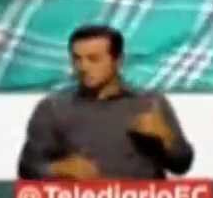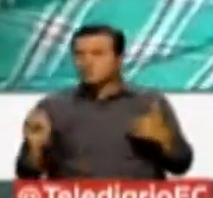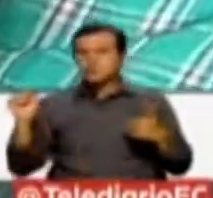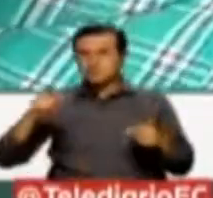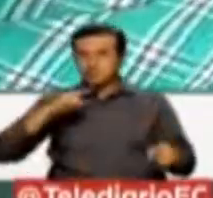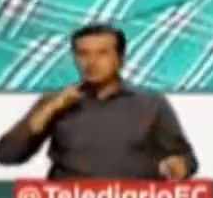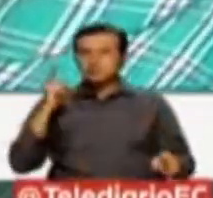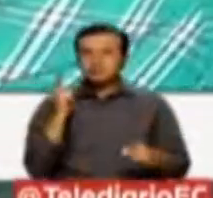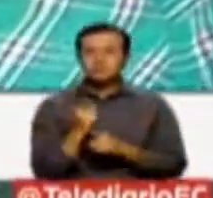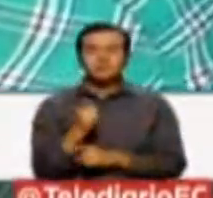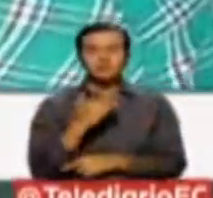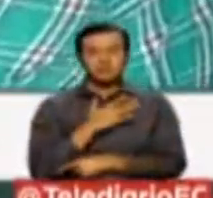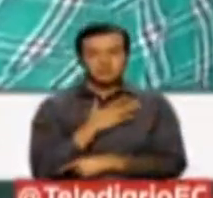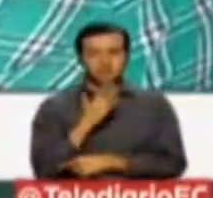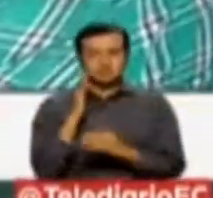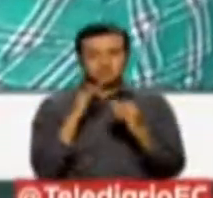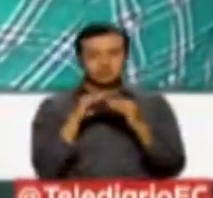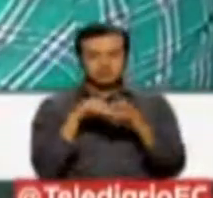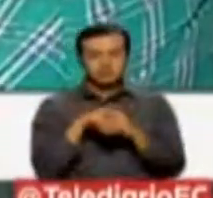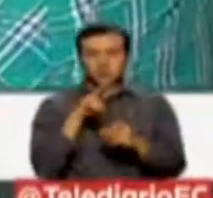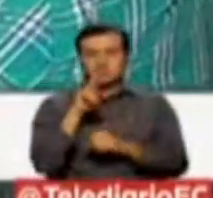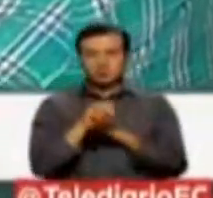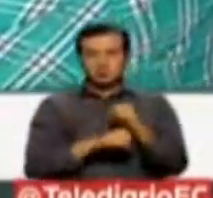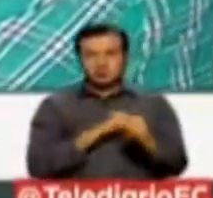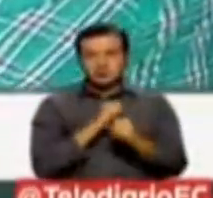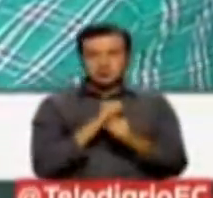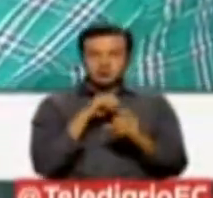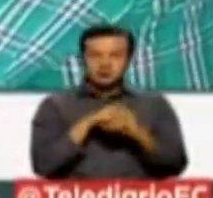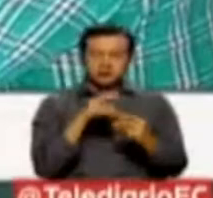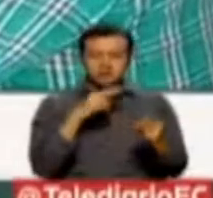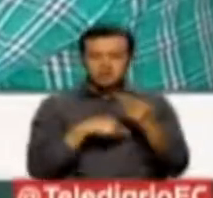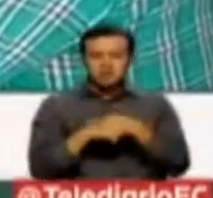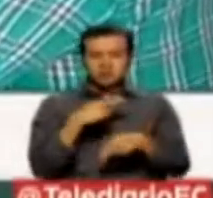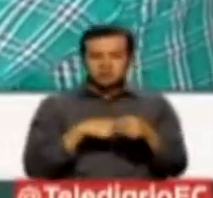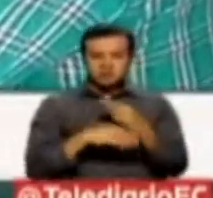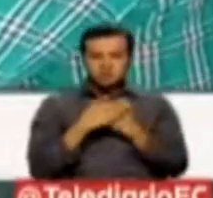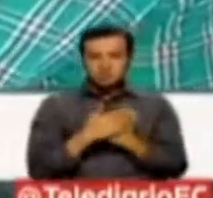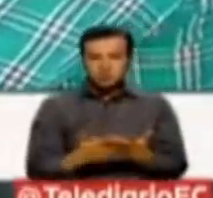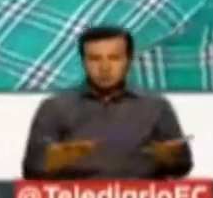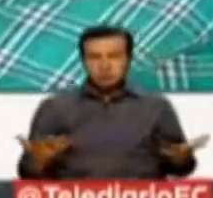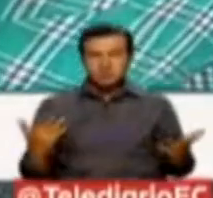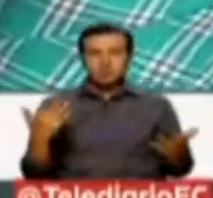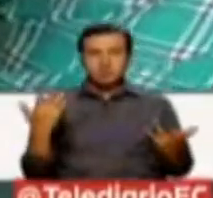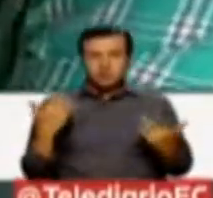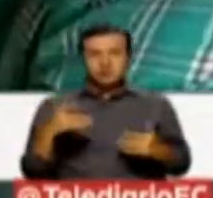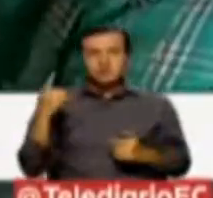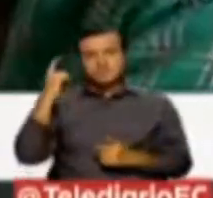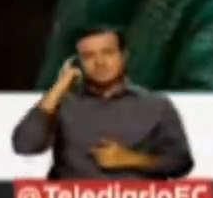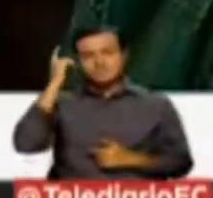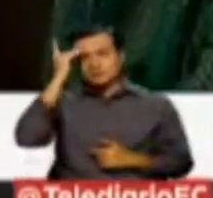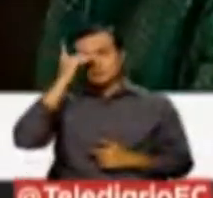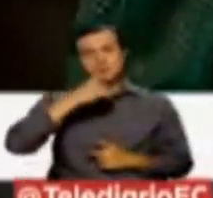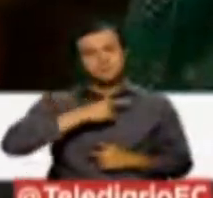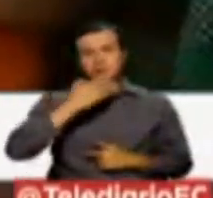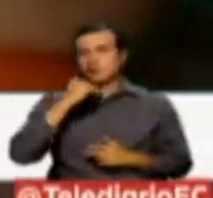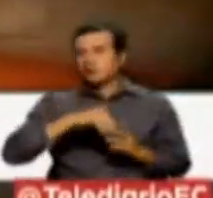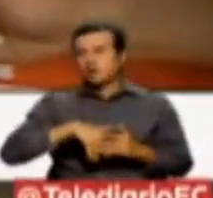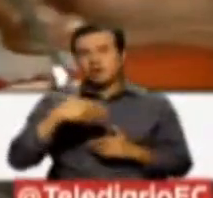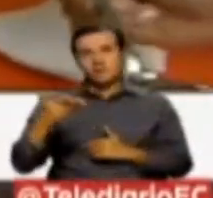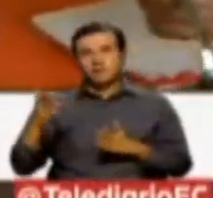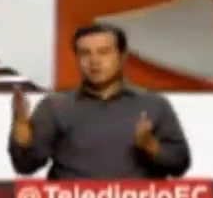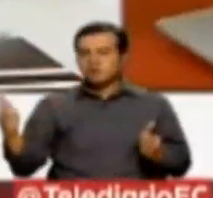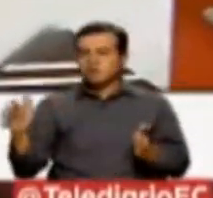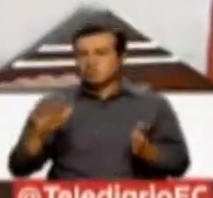es. Yo estuve en mi casa 20 años con el negocio, pero sí, después decidí poner un local porque...